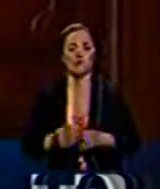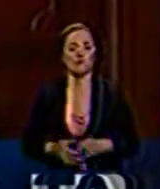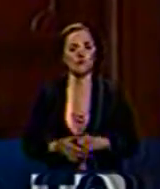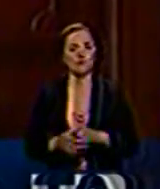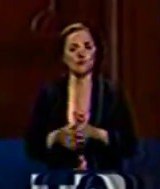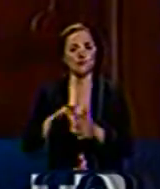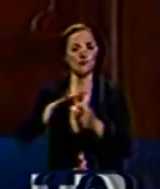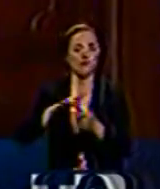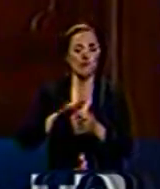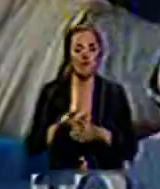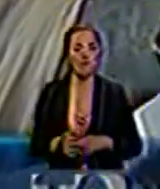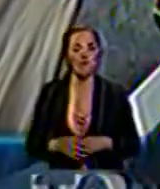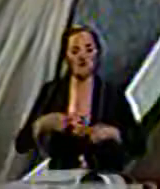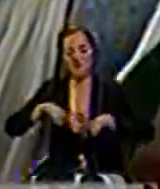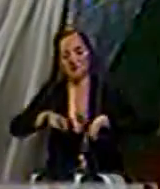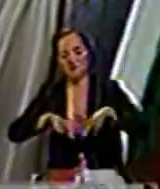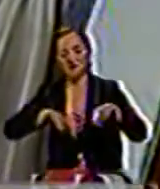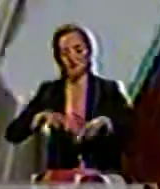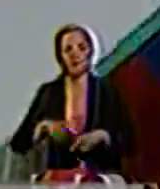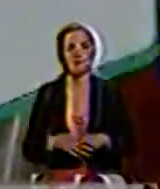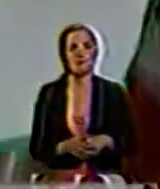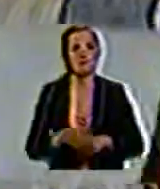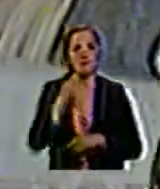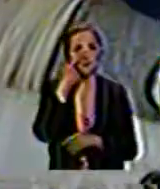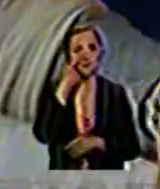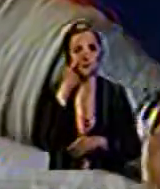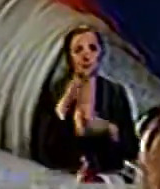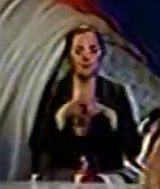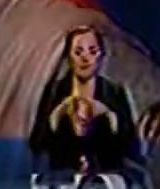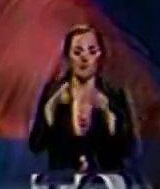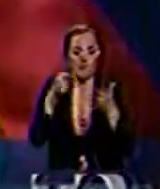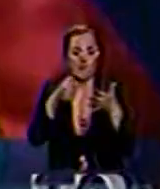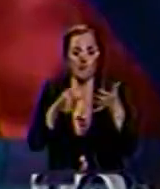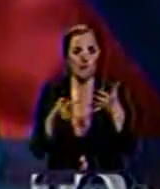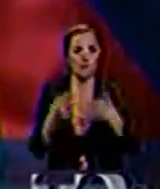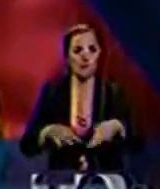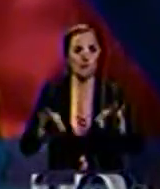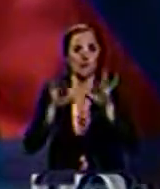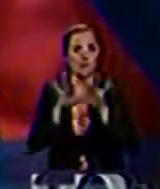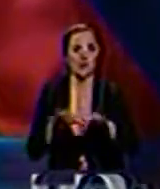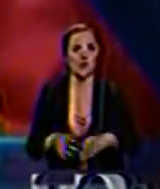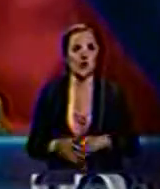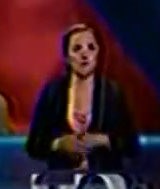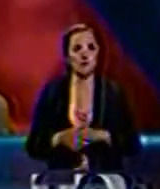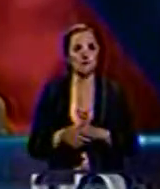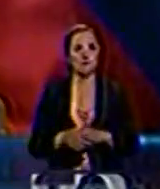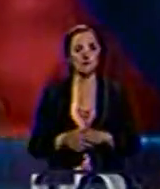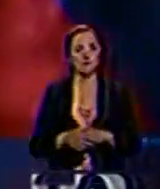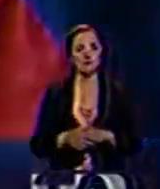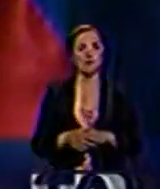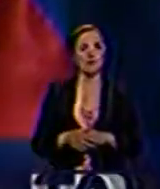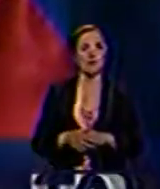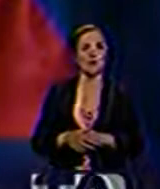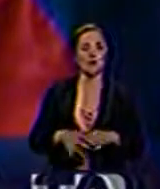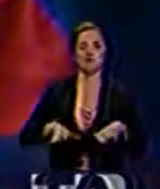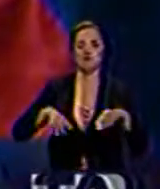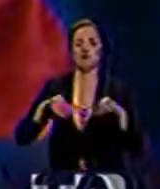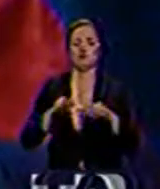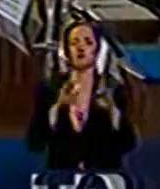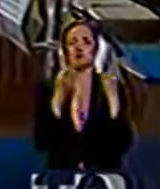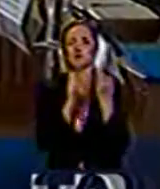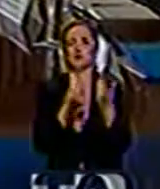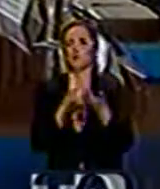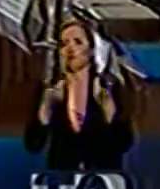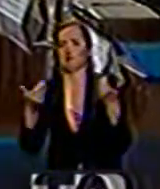en situación de movilidad humana. Hemos visto varios elementos que son importantes. Nosotros no podemos no admitir a los niños la no separación de las